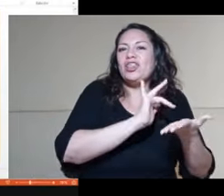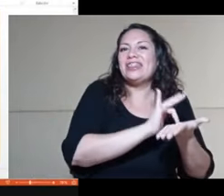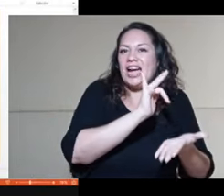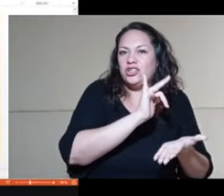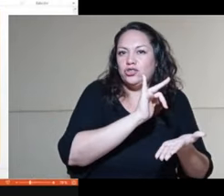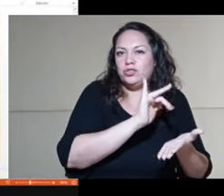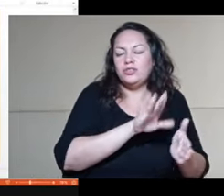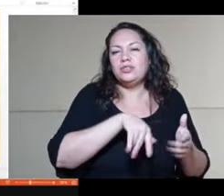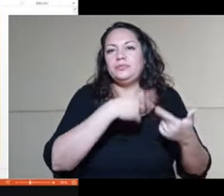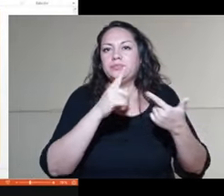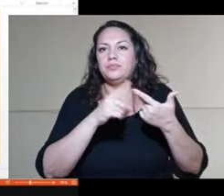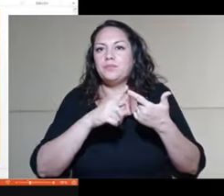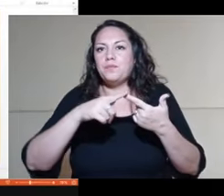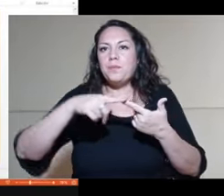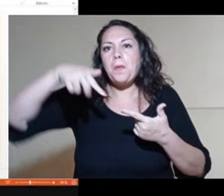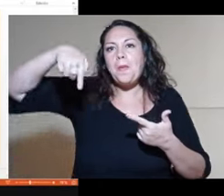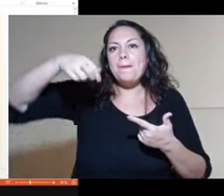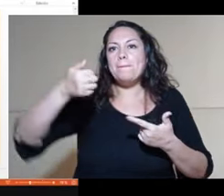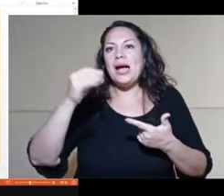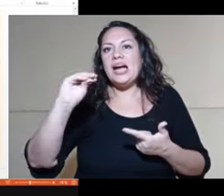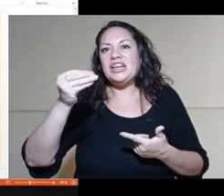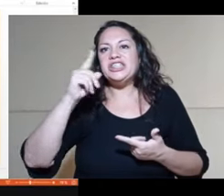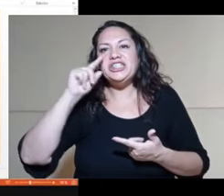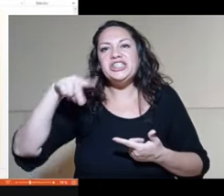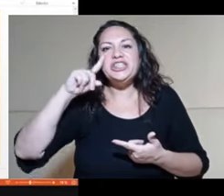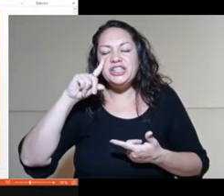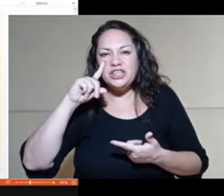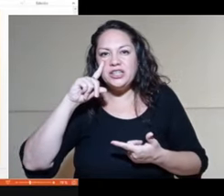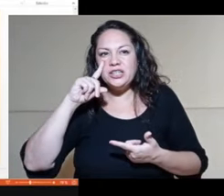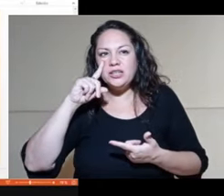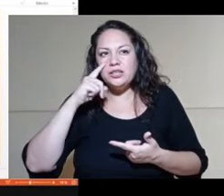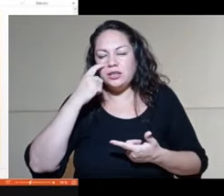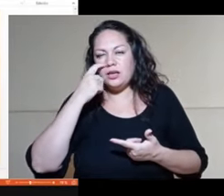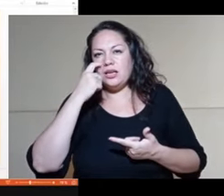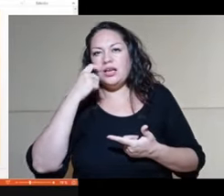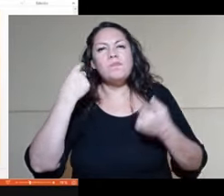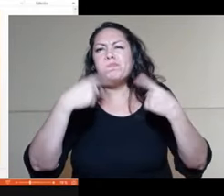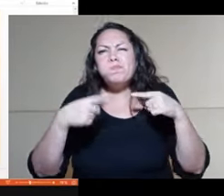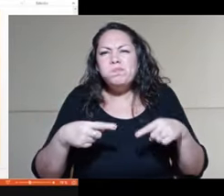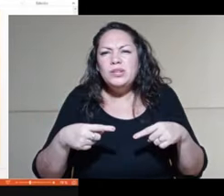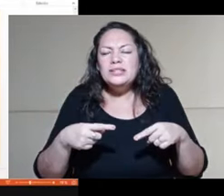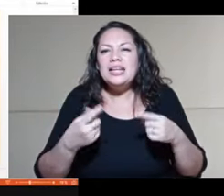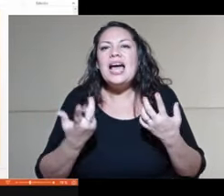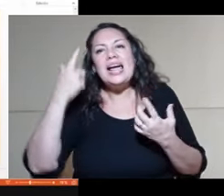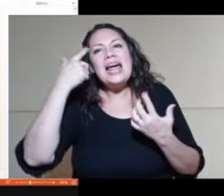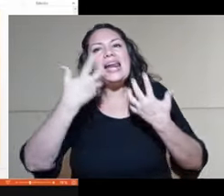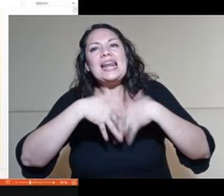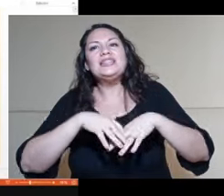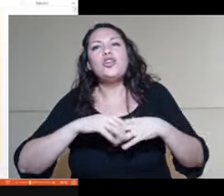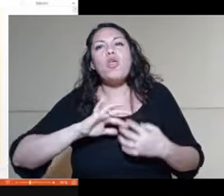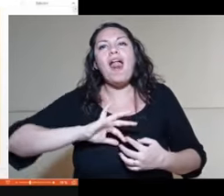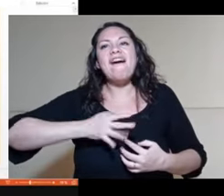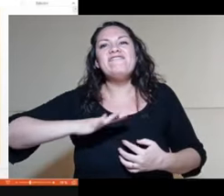al tacto. Después tenemos los corpúsculos de Pacini, que se llama. Los corpúsculos de Pacini son